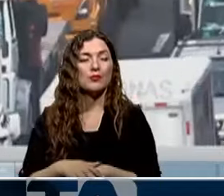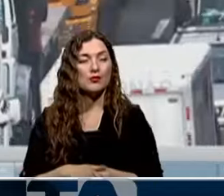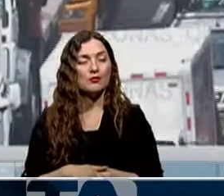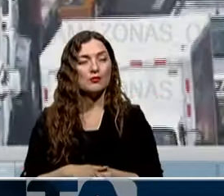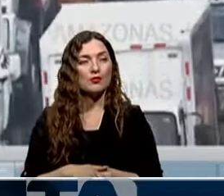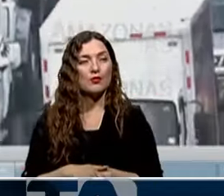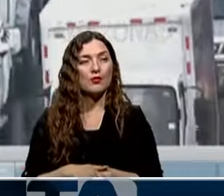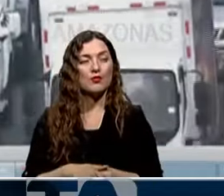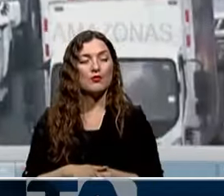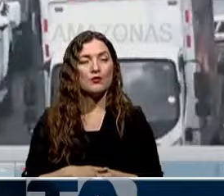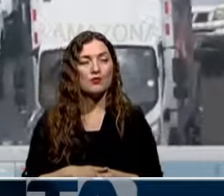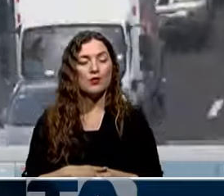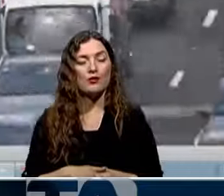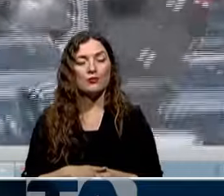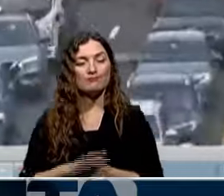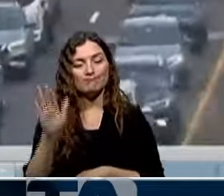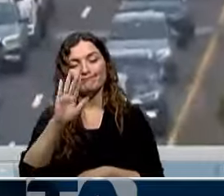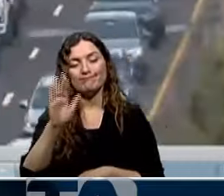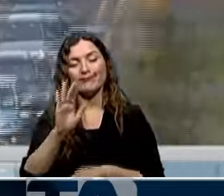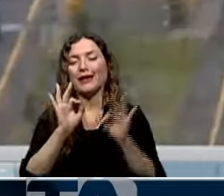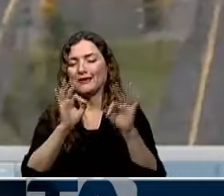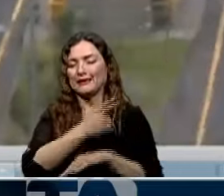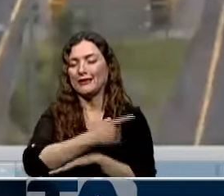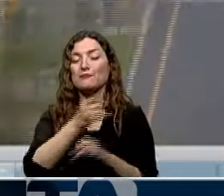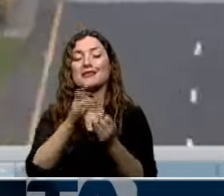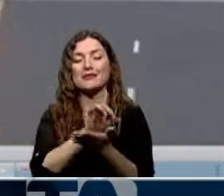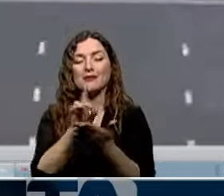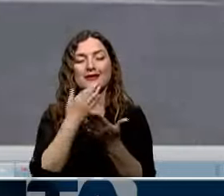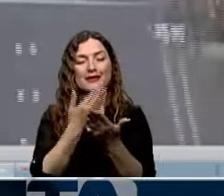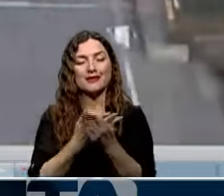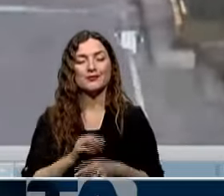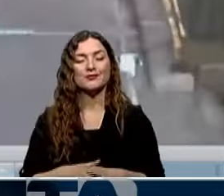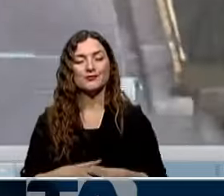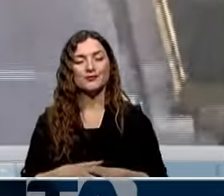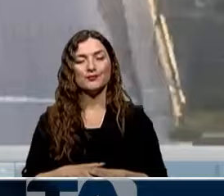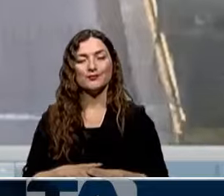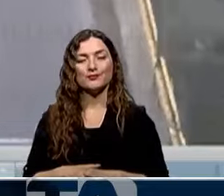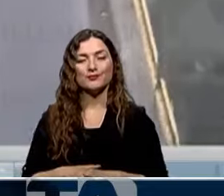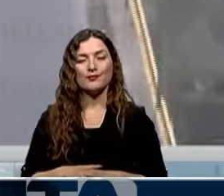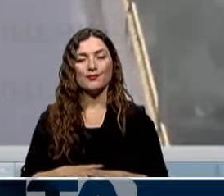en el chat del EQ. Con esto nos vamos, que tengan un excelente fin de semana. Gracias a todos. Un abrazo.